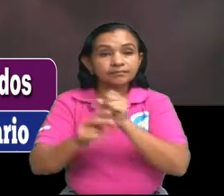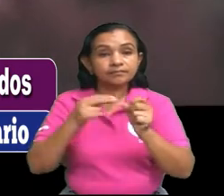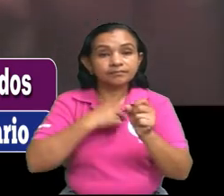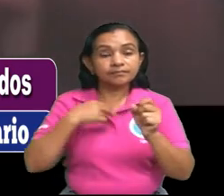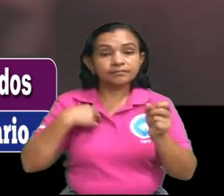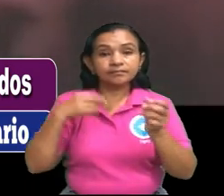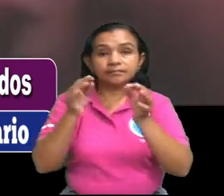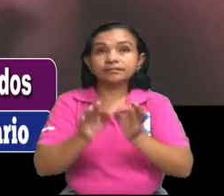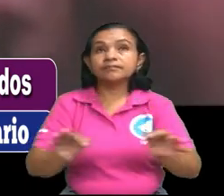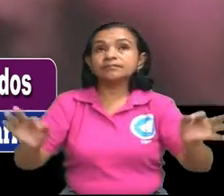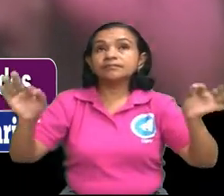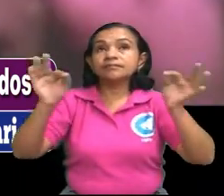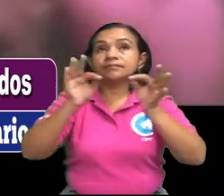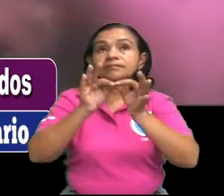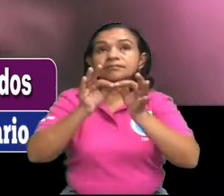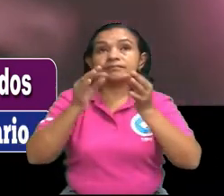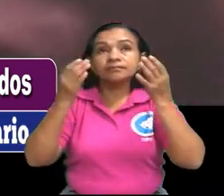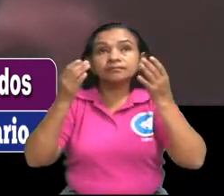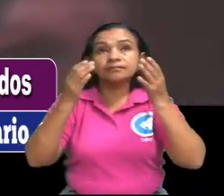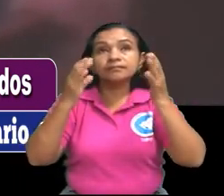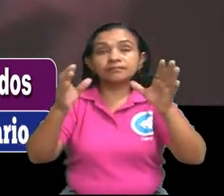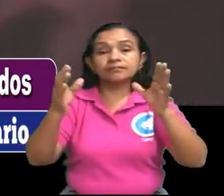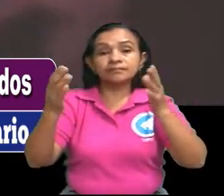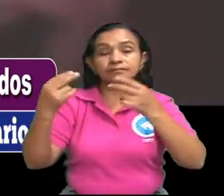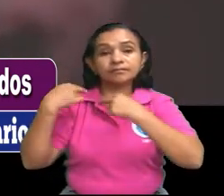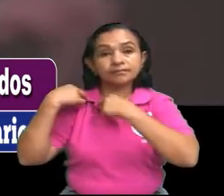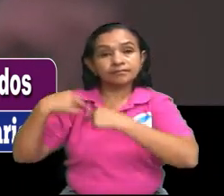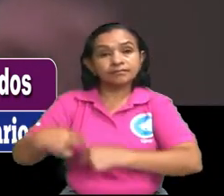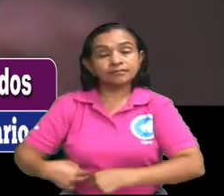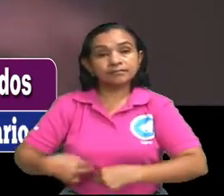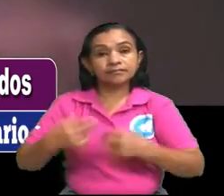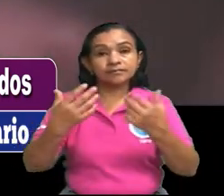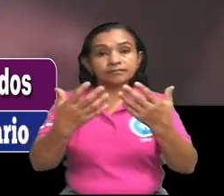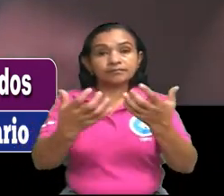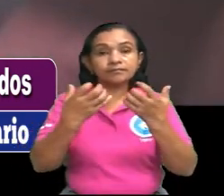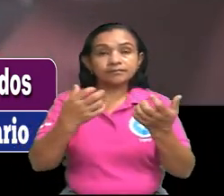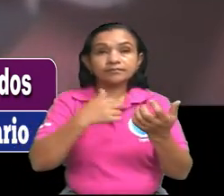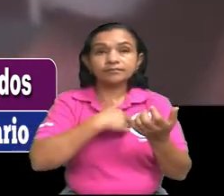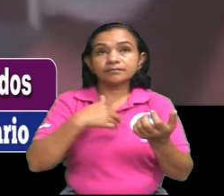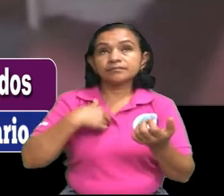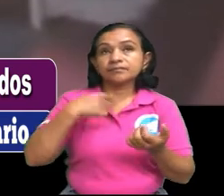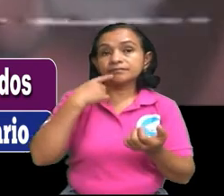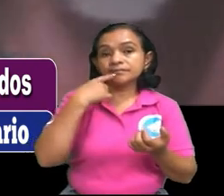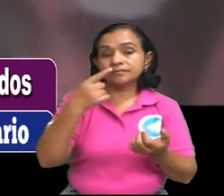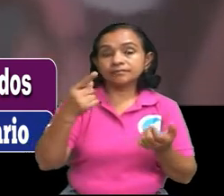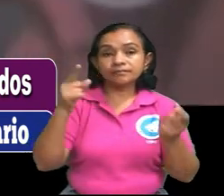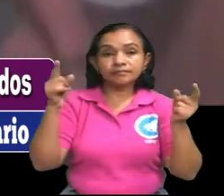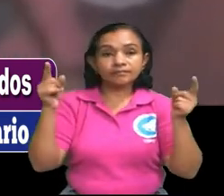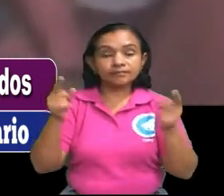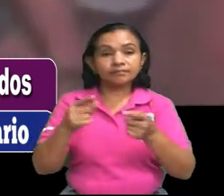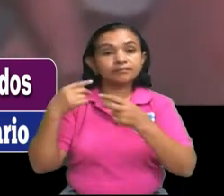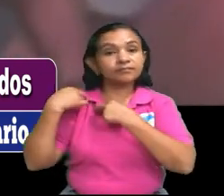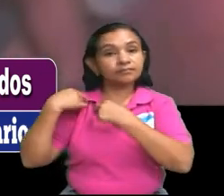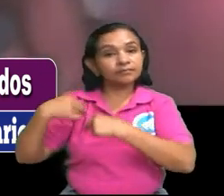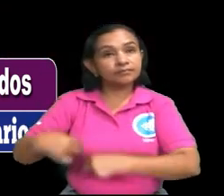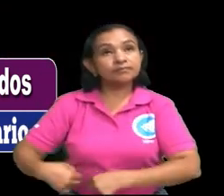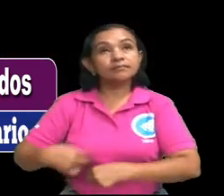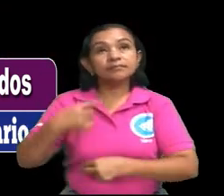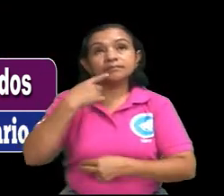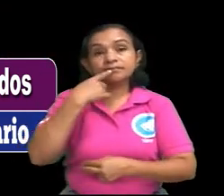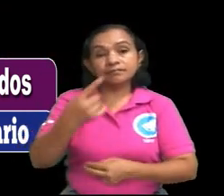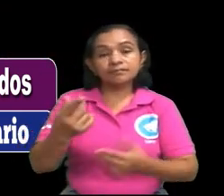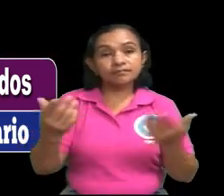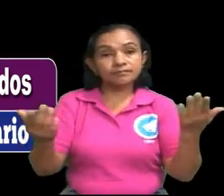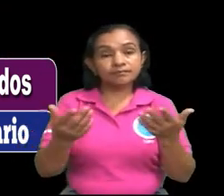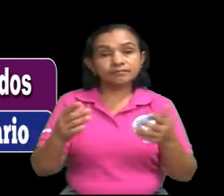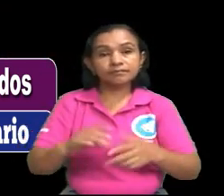principal país con fines humanitarios. Y ahí quisiera hacer un paréntesis, fines humanitarios. Exacto. O sea,